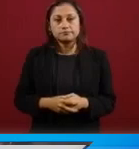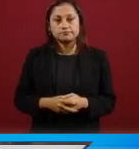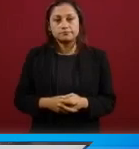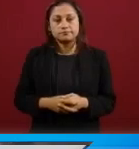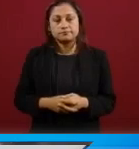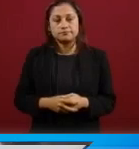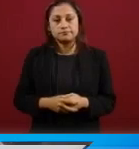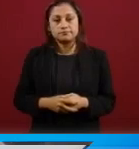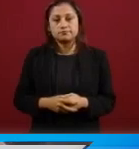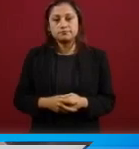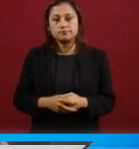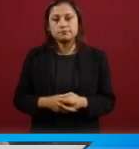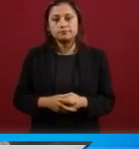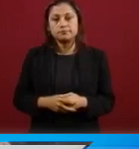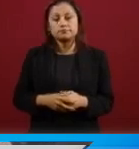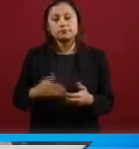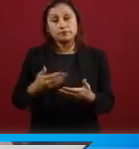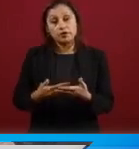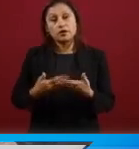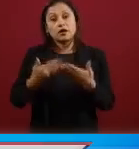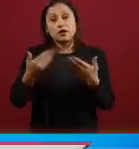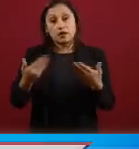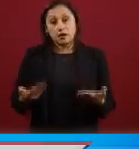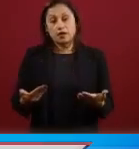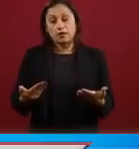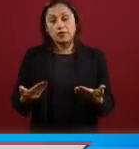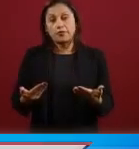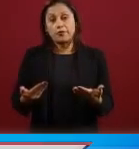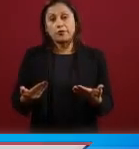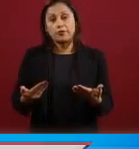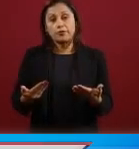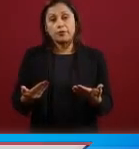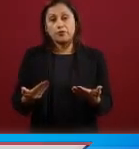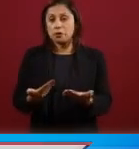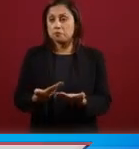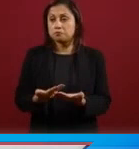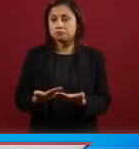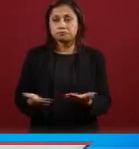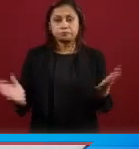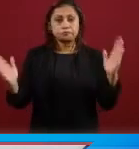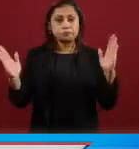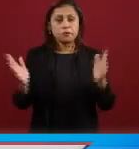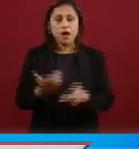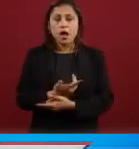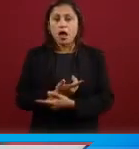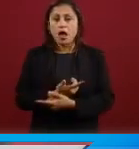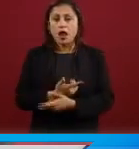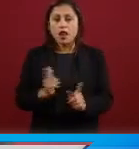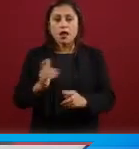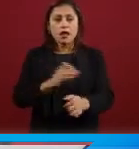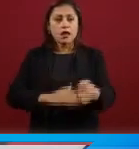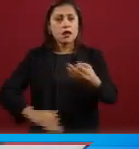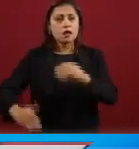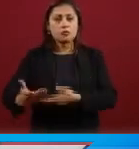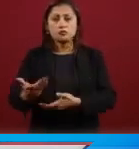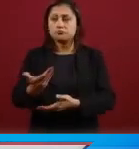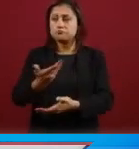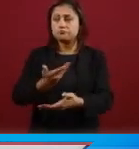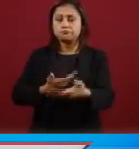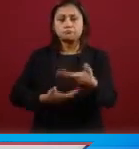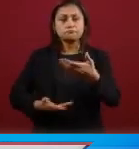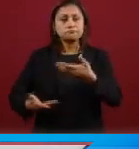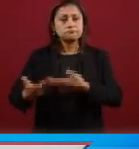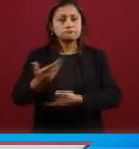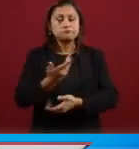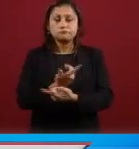Aristegui, que fueron perseguidos por los gobiernos en turno y nadie los defendió. Los grupos de intereses creados cuentan con medios de manipulación para defender